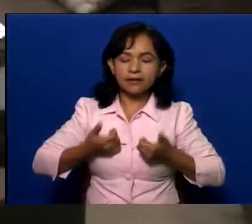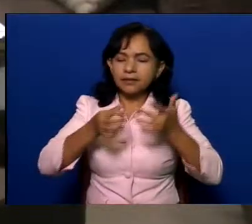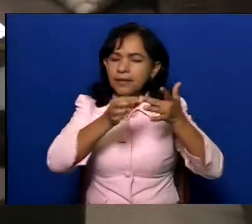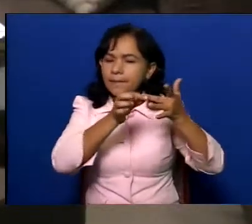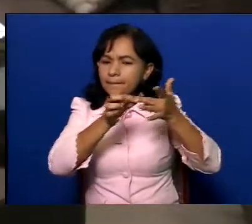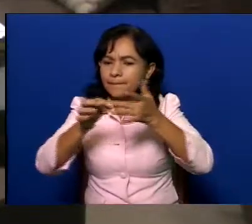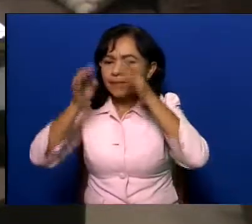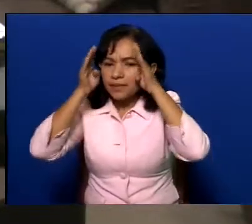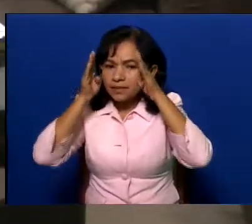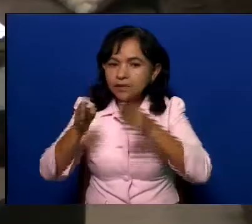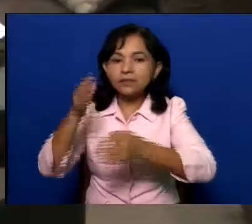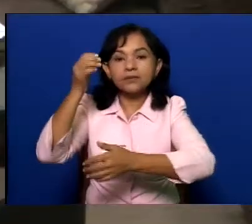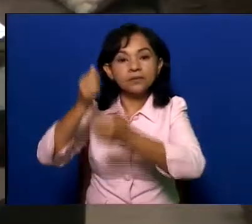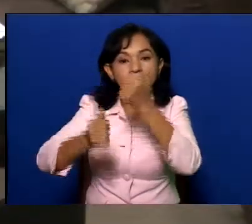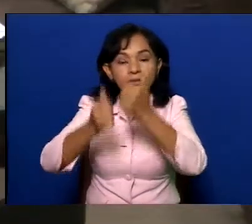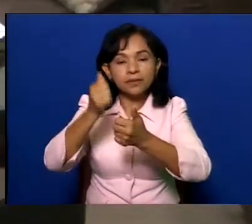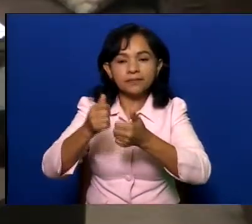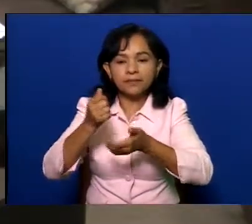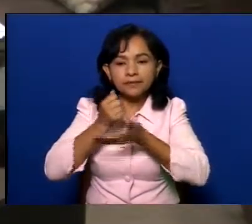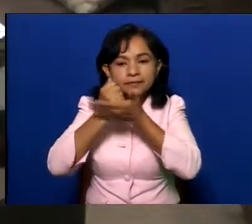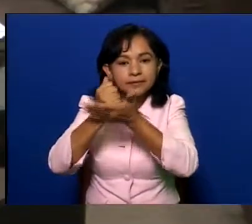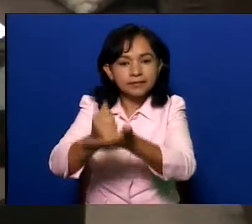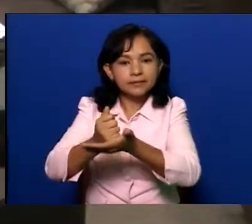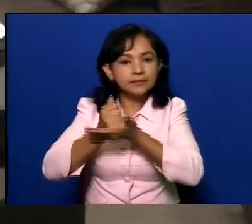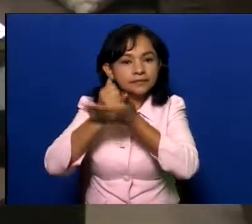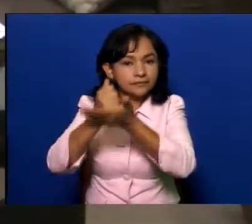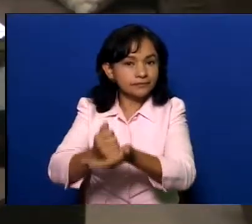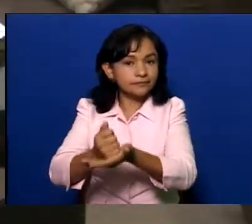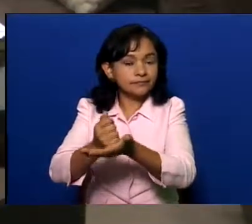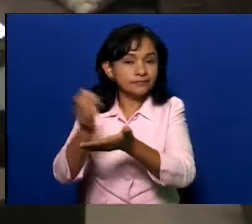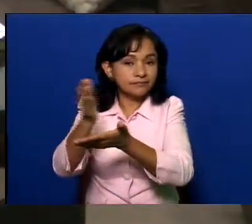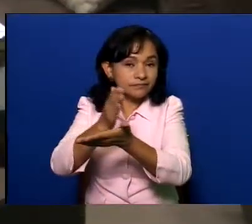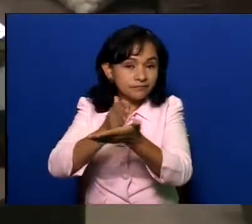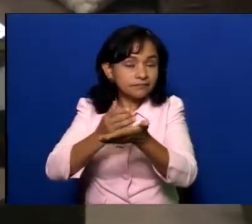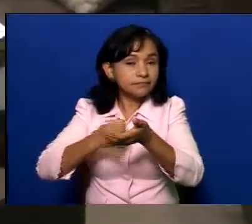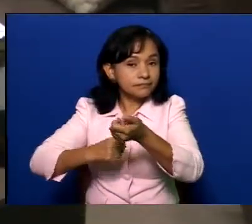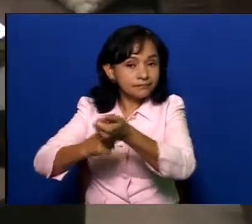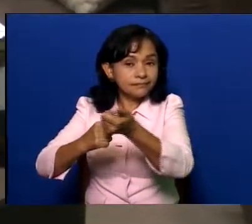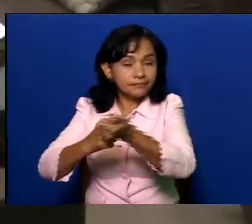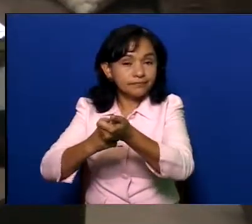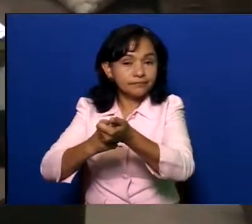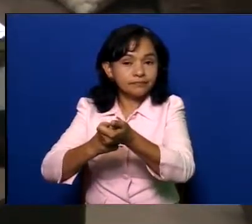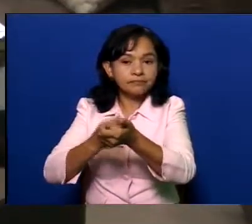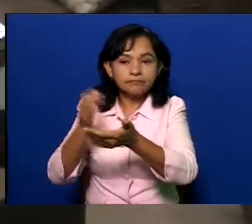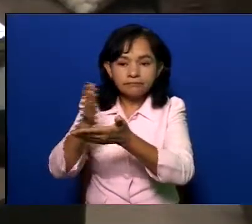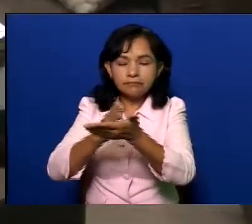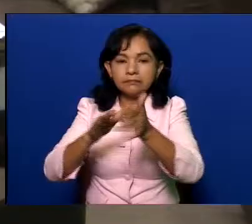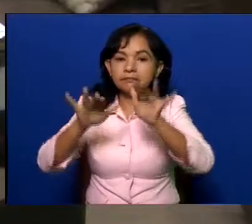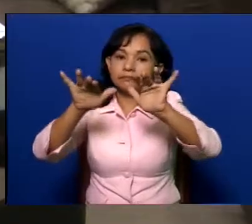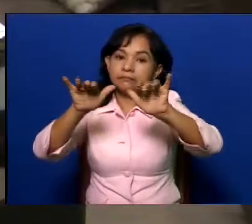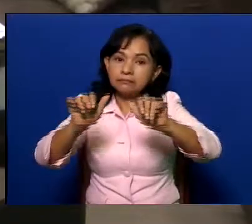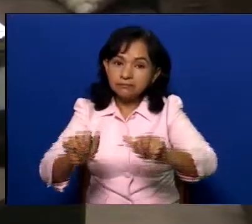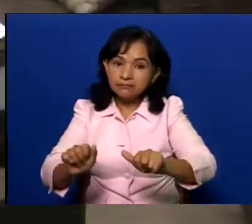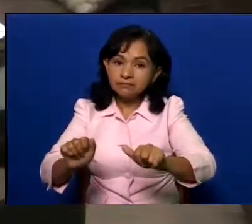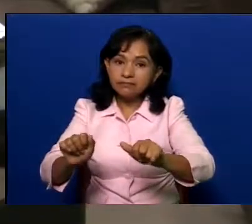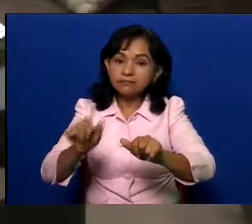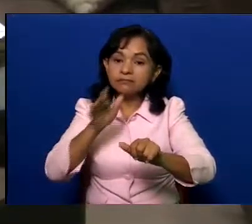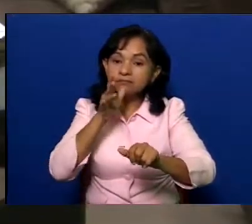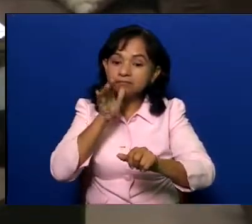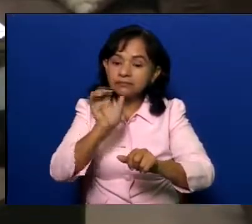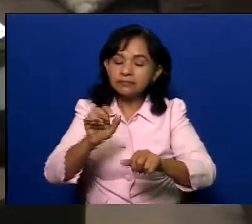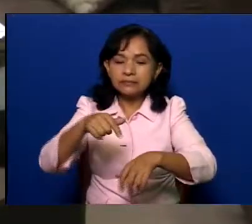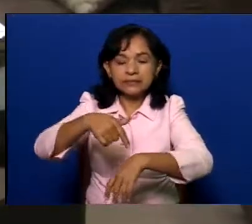hablando sobre qué acciones realiza nuestro gobierno para darle atención integral a los niños. Un caso más doloroso, ¿no? Ver a un